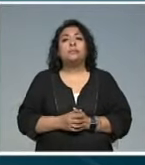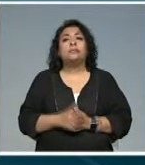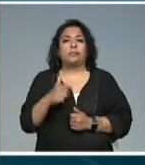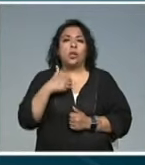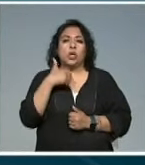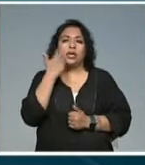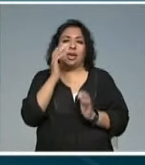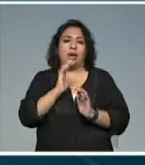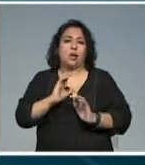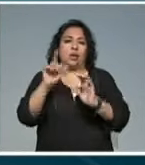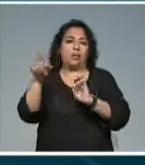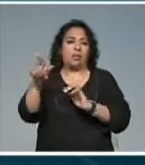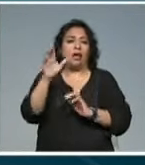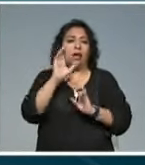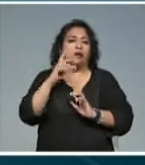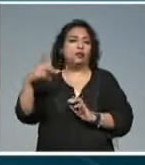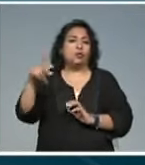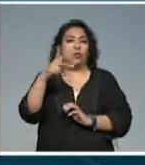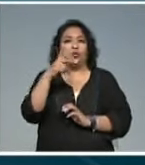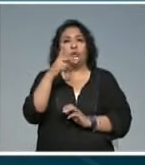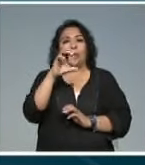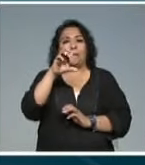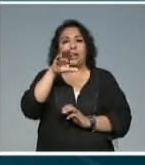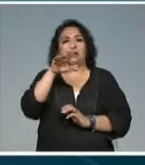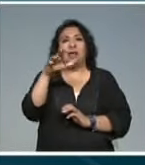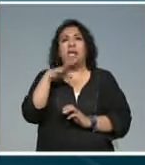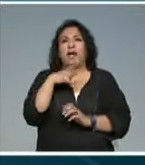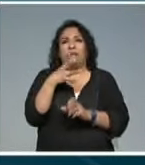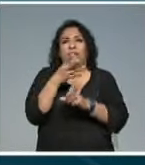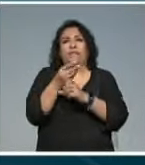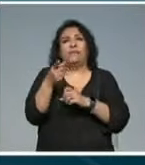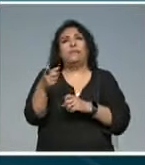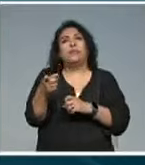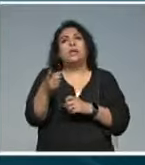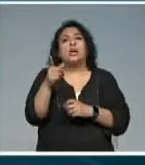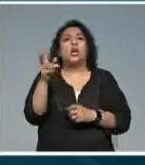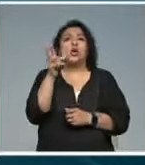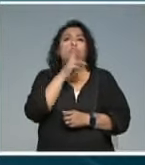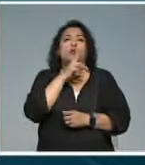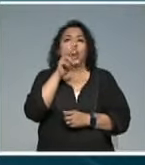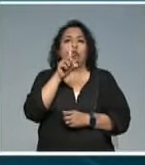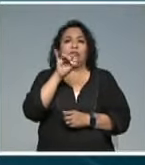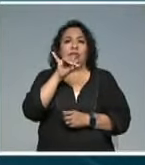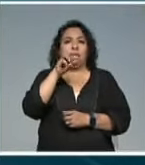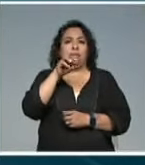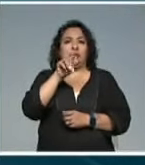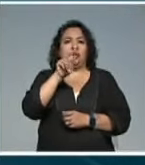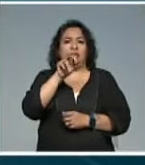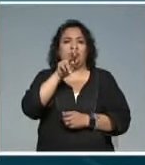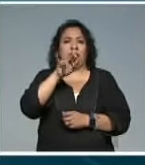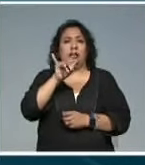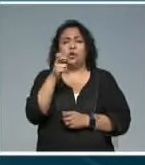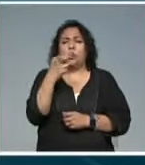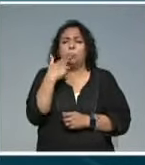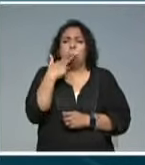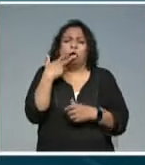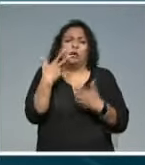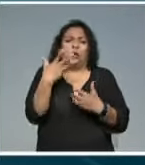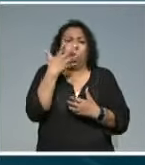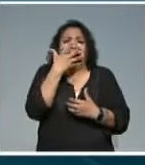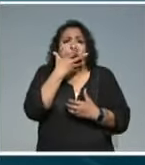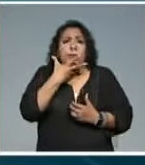Quiero cantar Manzanero, un arreglo que tengo del maestro del ruso Dmitri Dudin, que es una joya y